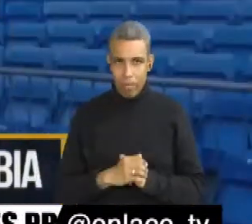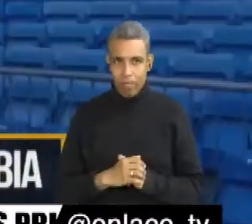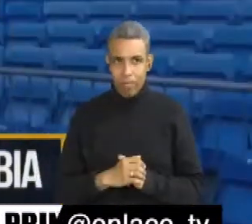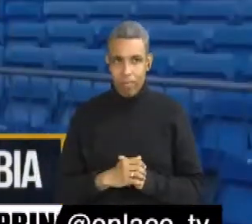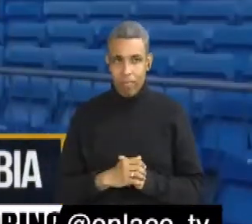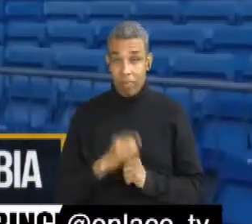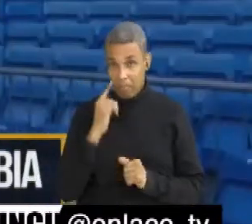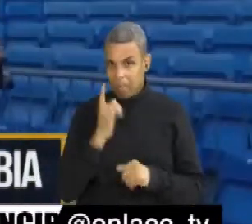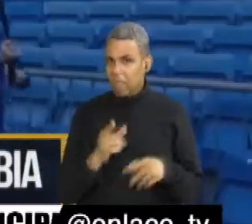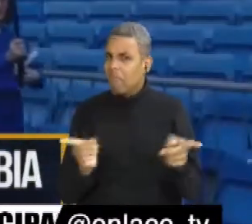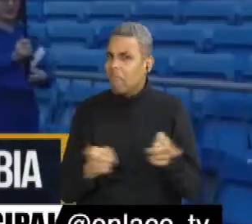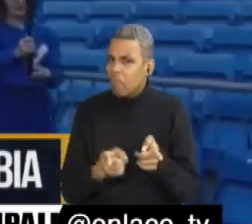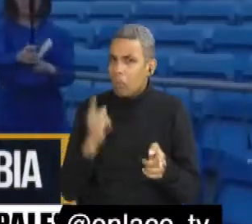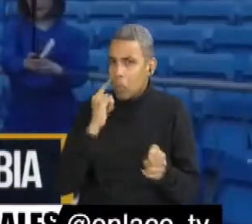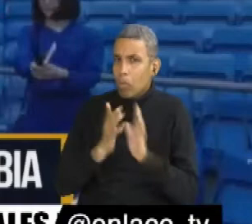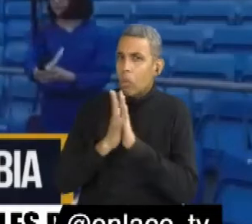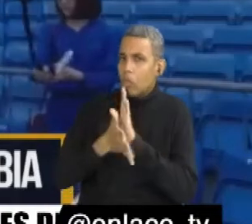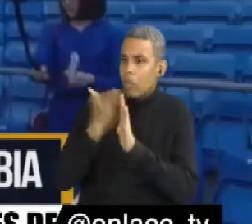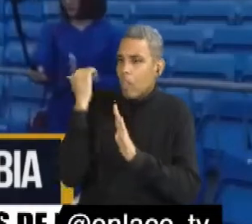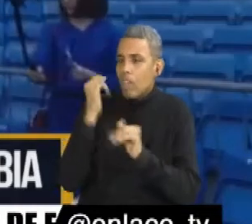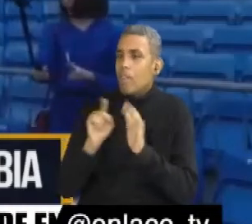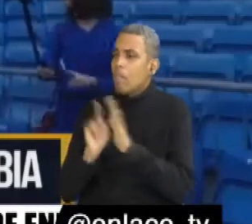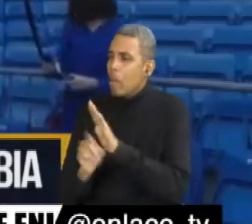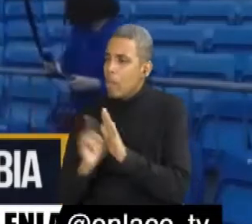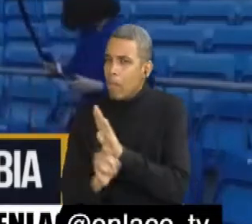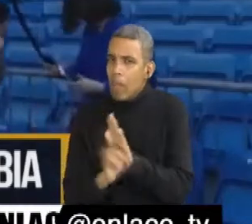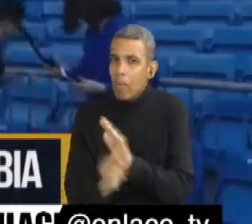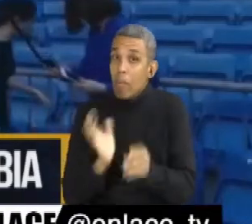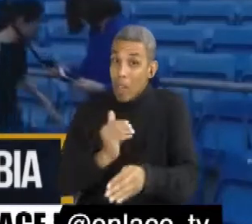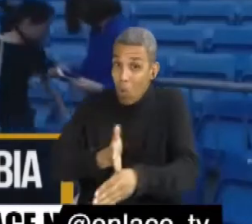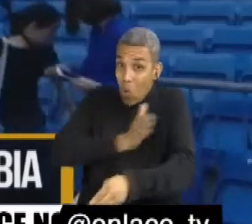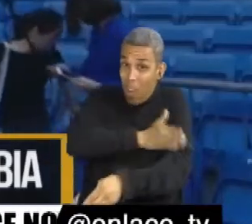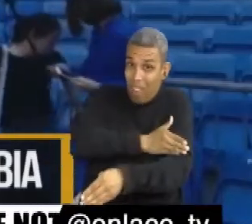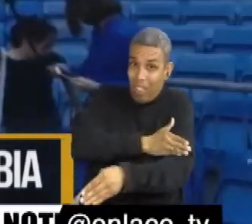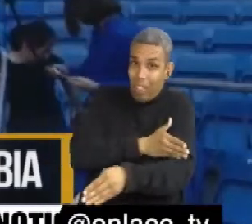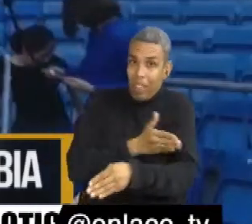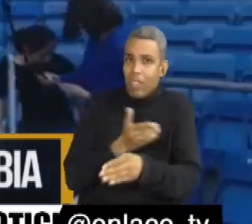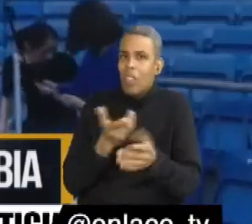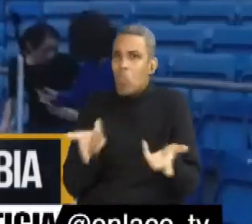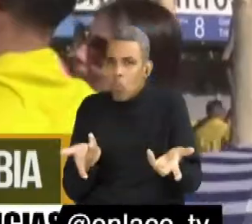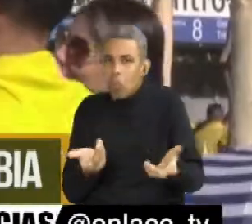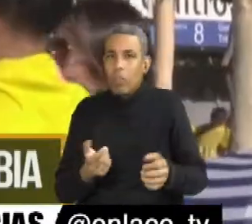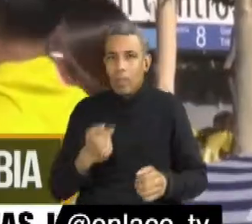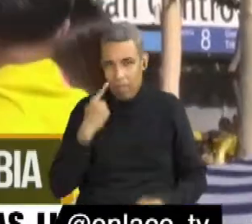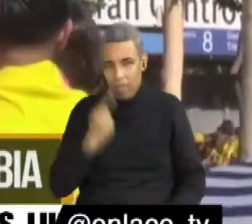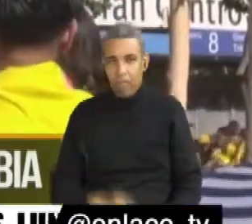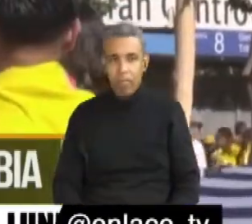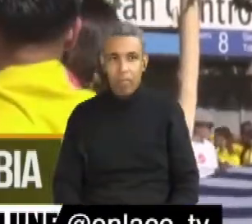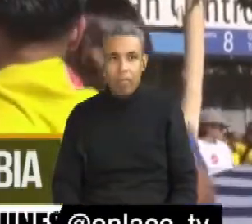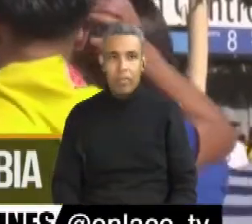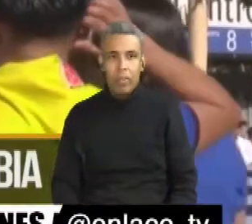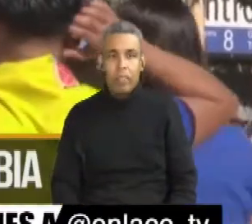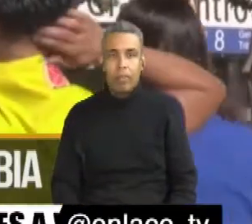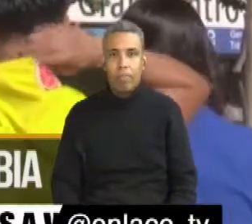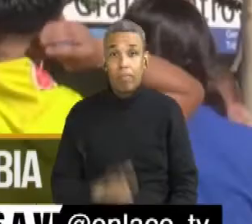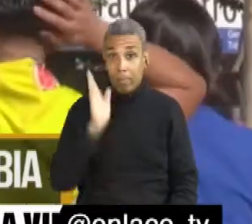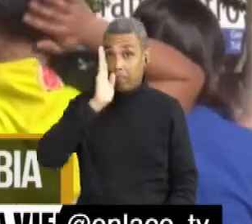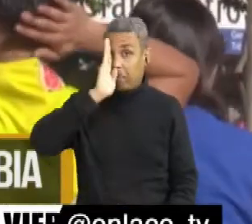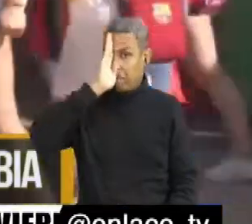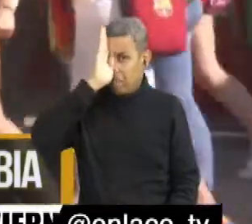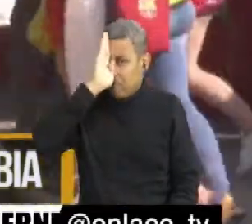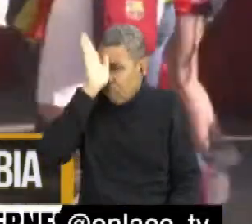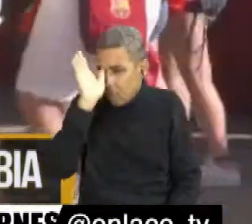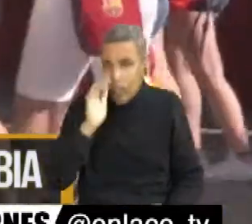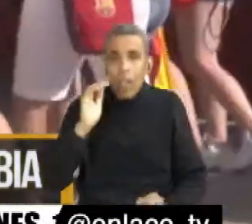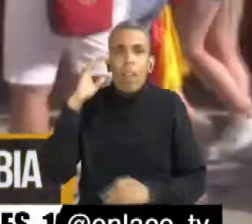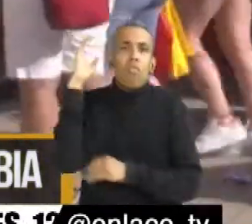un resumen de lo que fue el ambiente, el color previo a este compromiso y finalizado el mismo. Se volvió costumbre que donde juegue la selección se